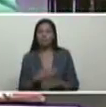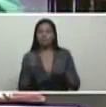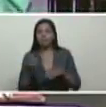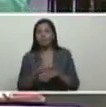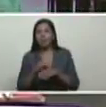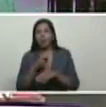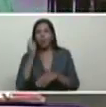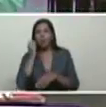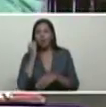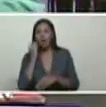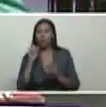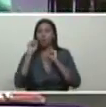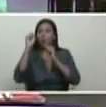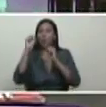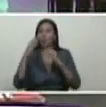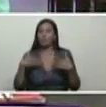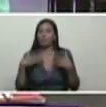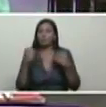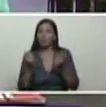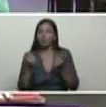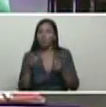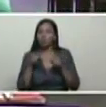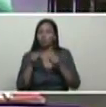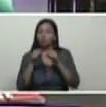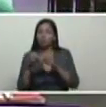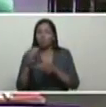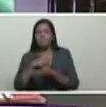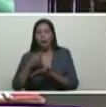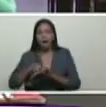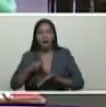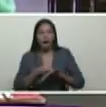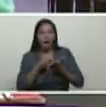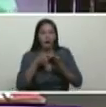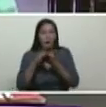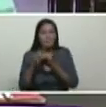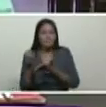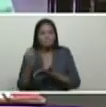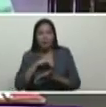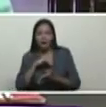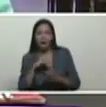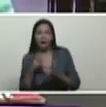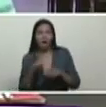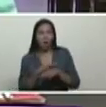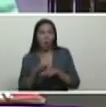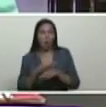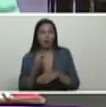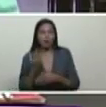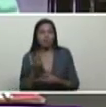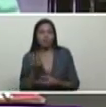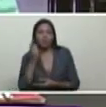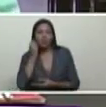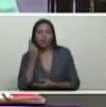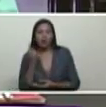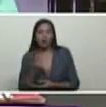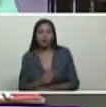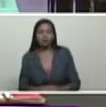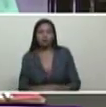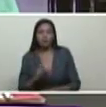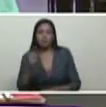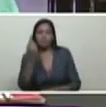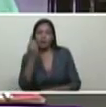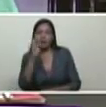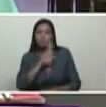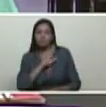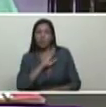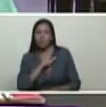gobernadora, con logros de salud. Y hay que continuar la inversión. Gobernadora, almirante en jefa, la primera almirante en